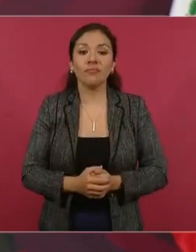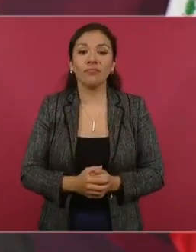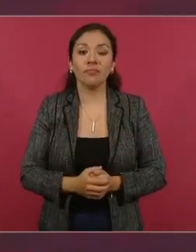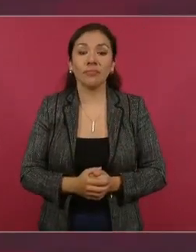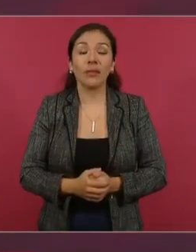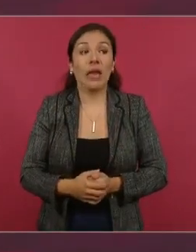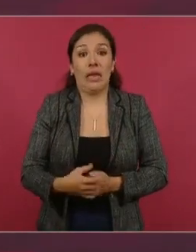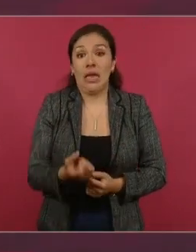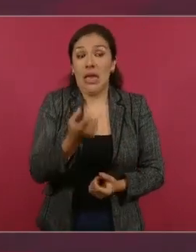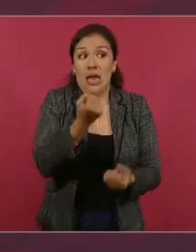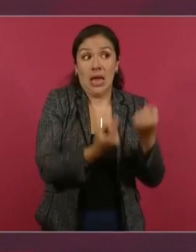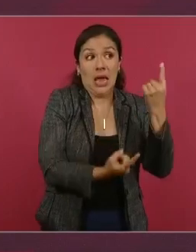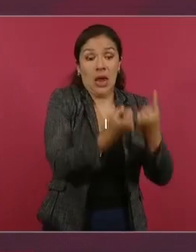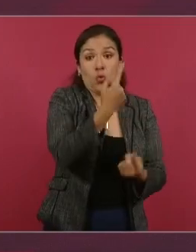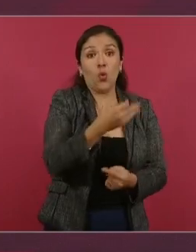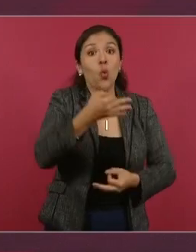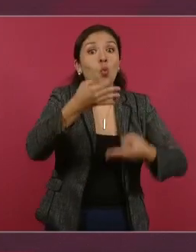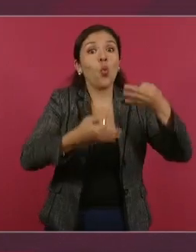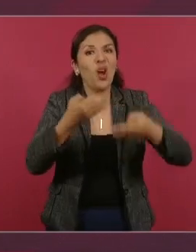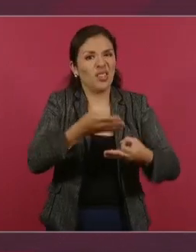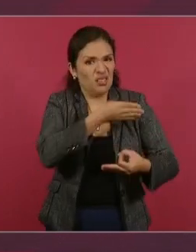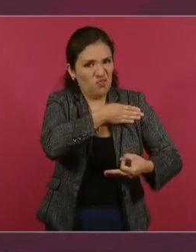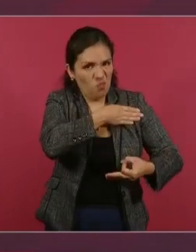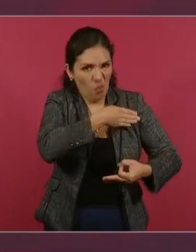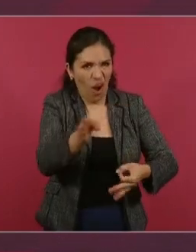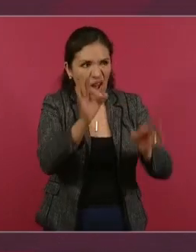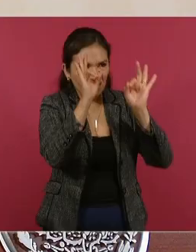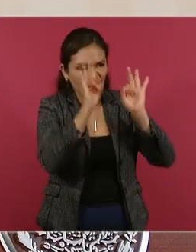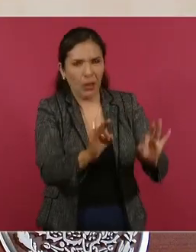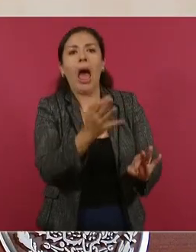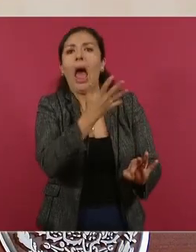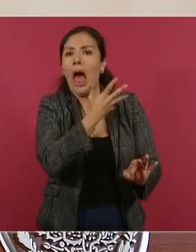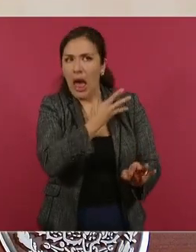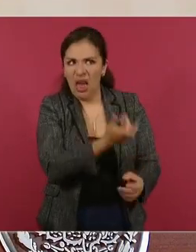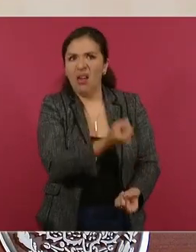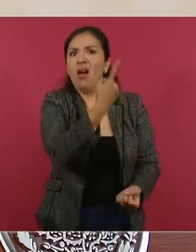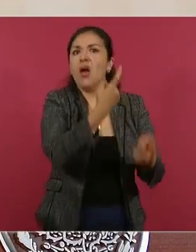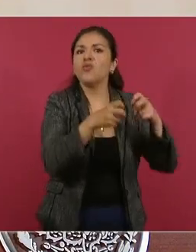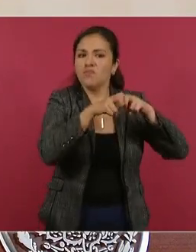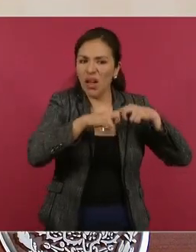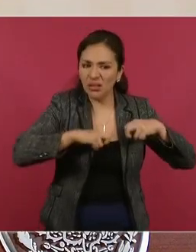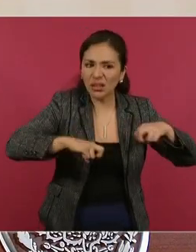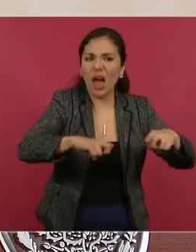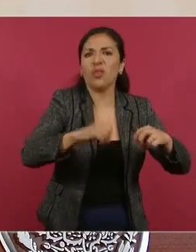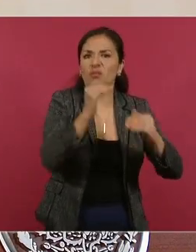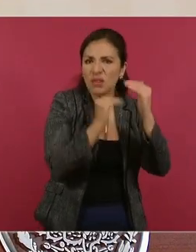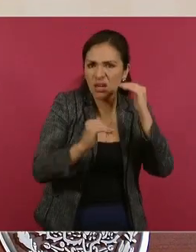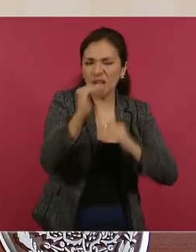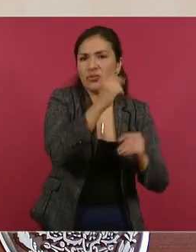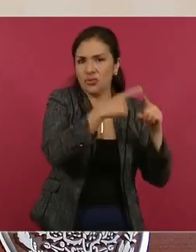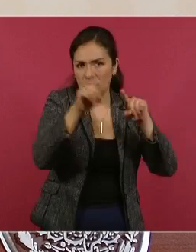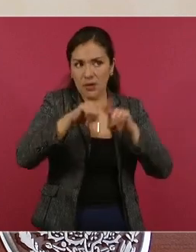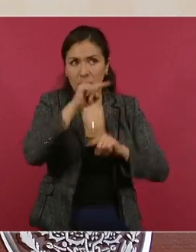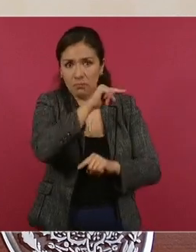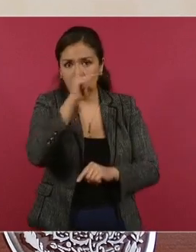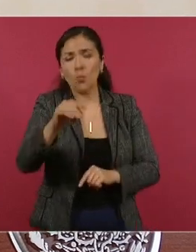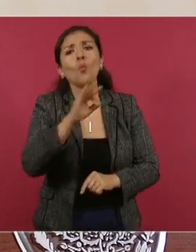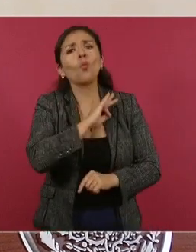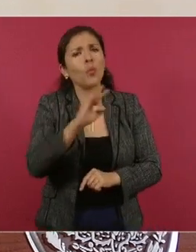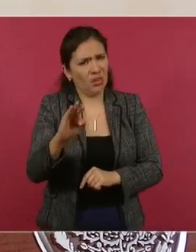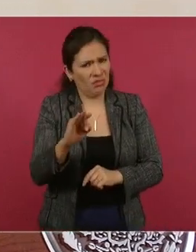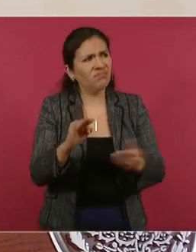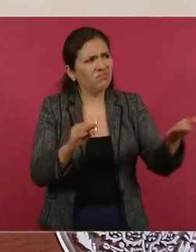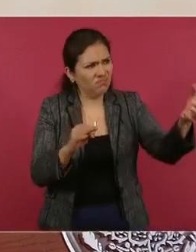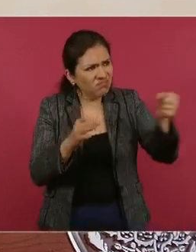los buenos jueces, porque los hay, buenos magistrados, buenos ministros, se les pueda